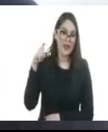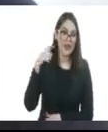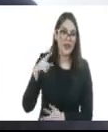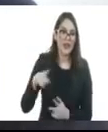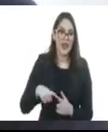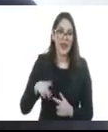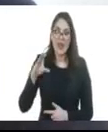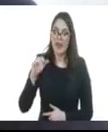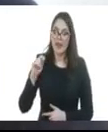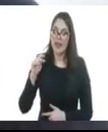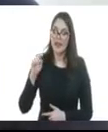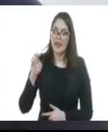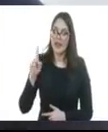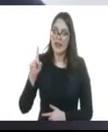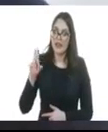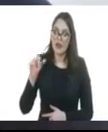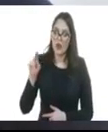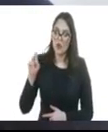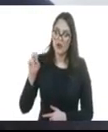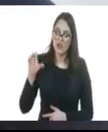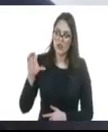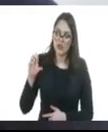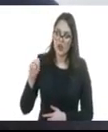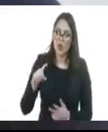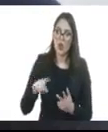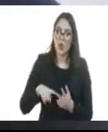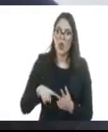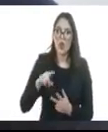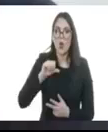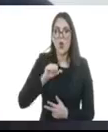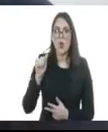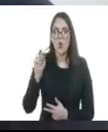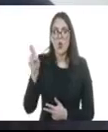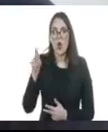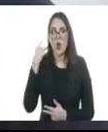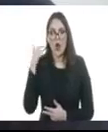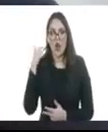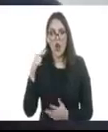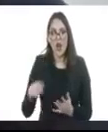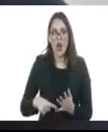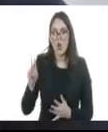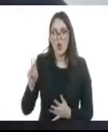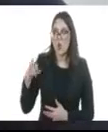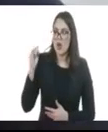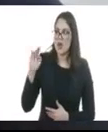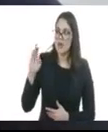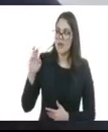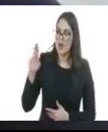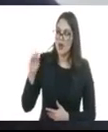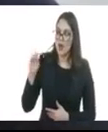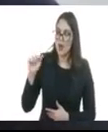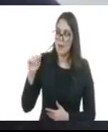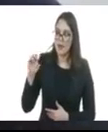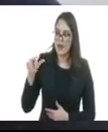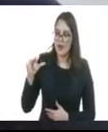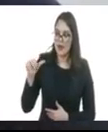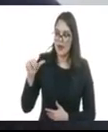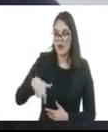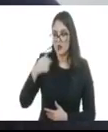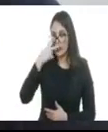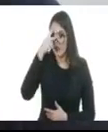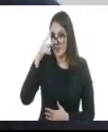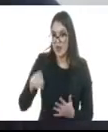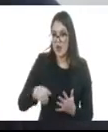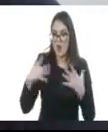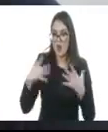No Discriminación de la Universidad de Guadalajara, la Universidad Iberoamericana de la Ciudad de México, la Fundación Gilberto